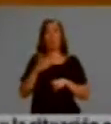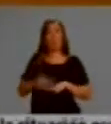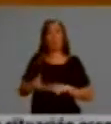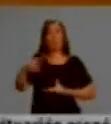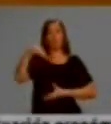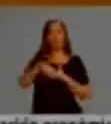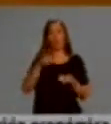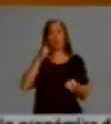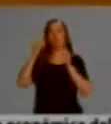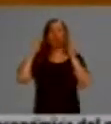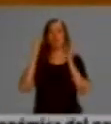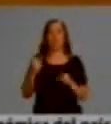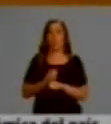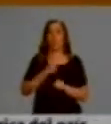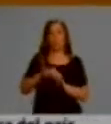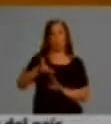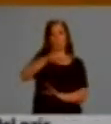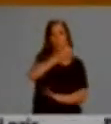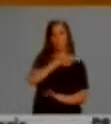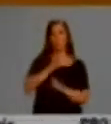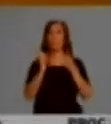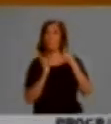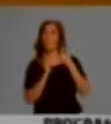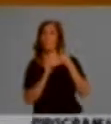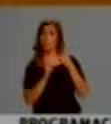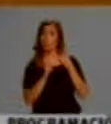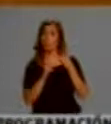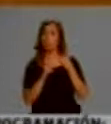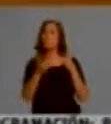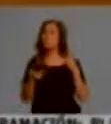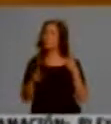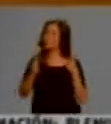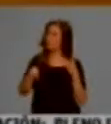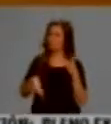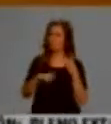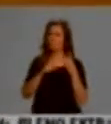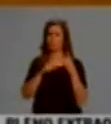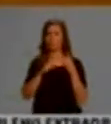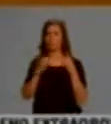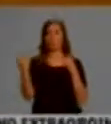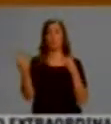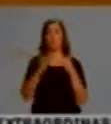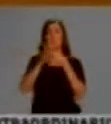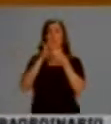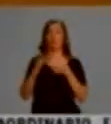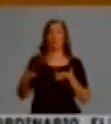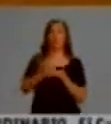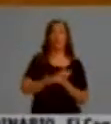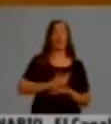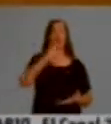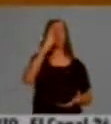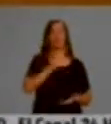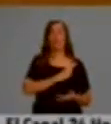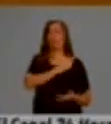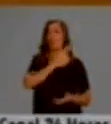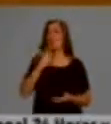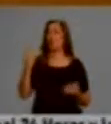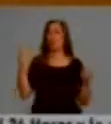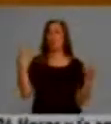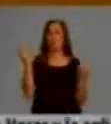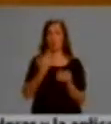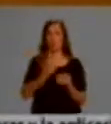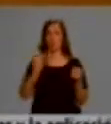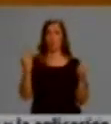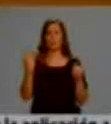control interno de sus actividades. Y el tercero, no menos importante, atañe a que todos nos